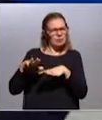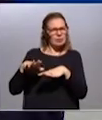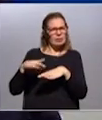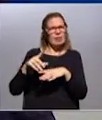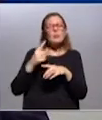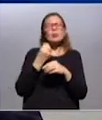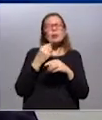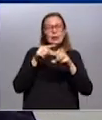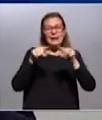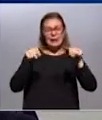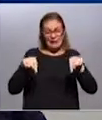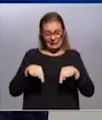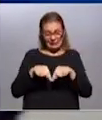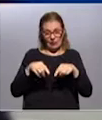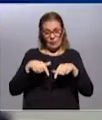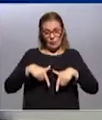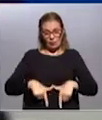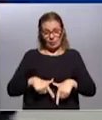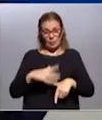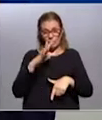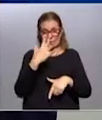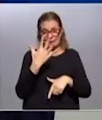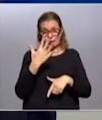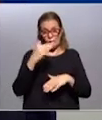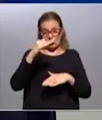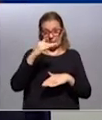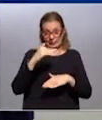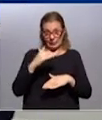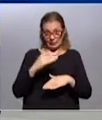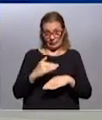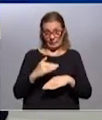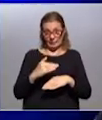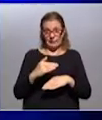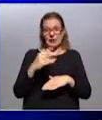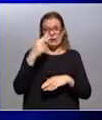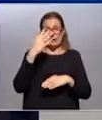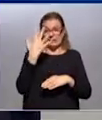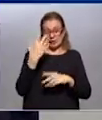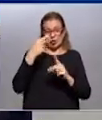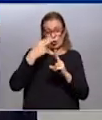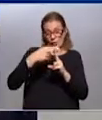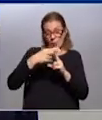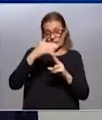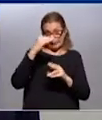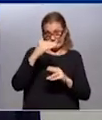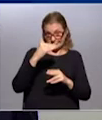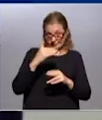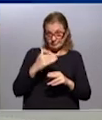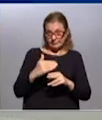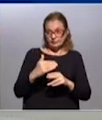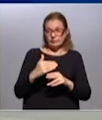la lista del municipio son cinco líneas con con hombres cinco nombres cinco nombres